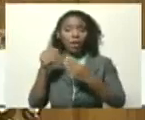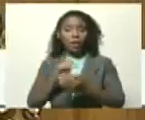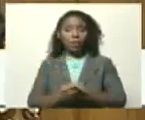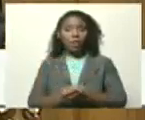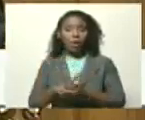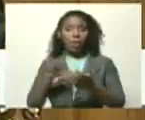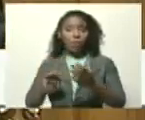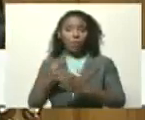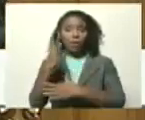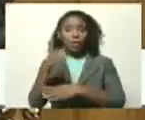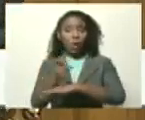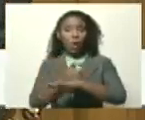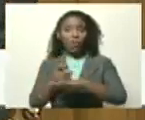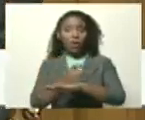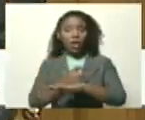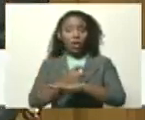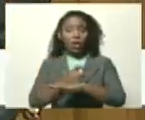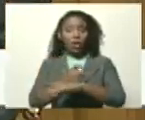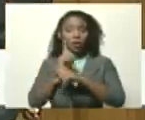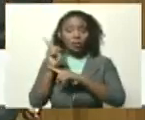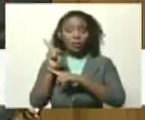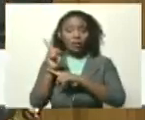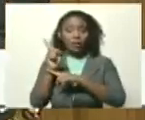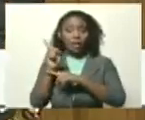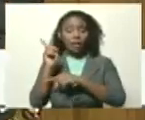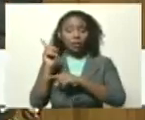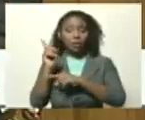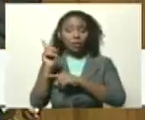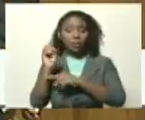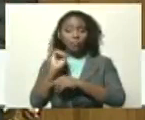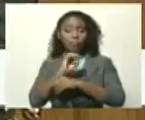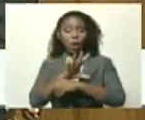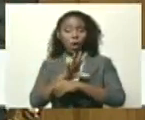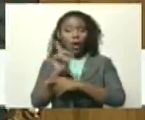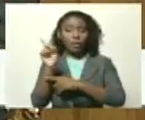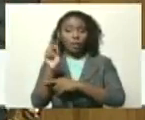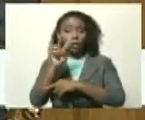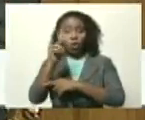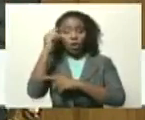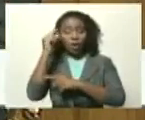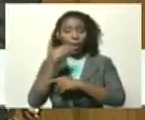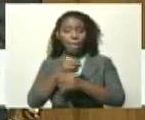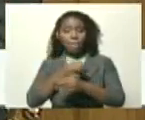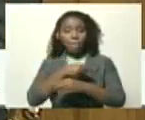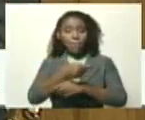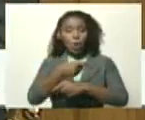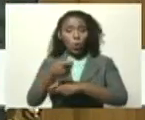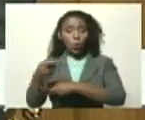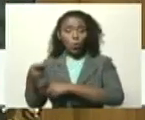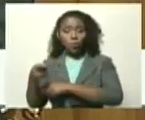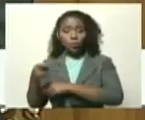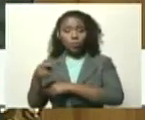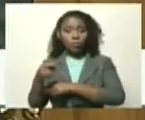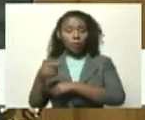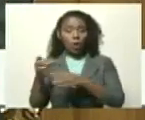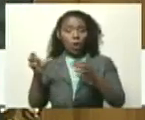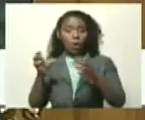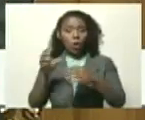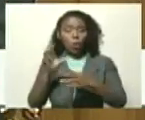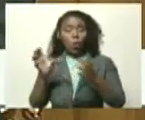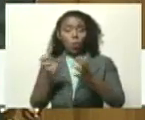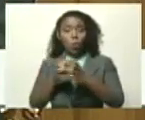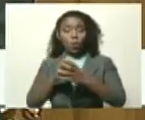Fuente, gobierno de Narnia, esto es la fuente, esto fue lo que ellos se repartieron hace dos días. Junta directiva